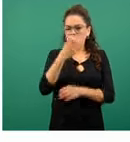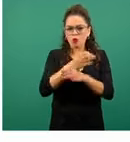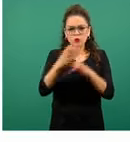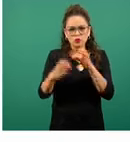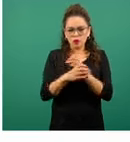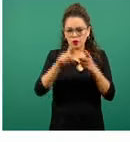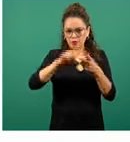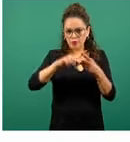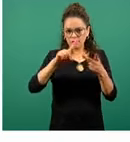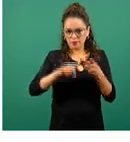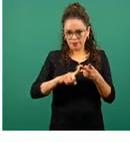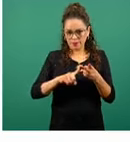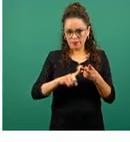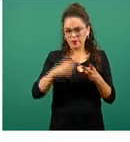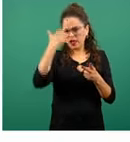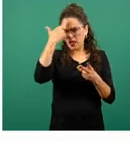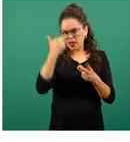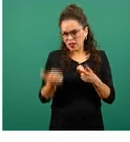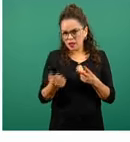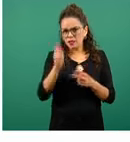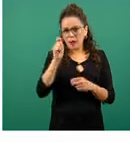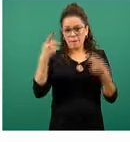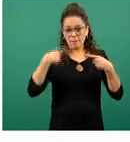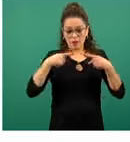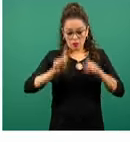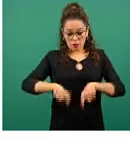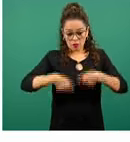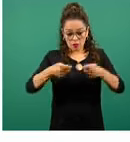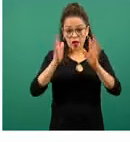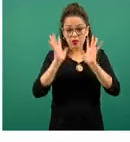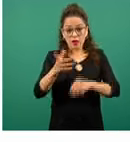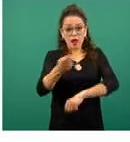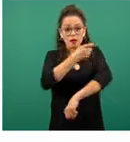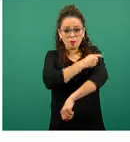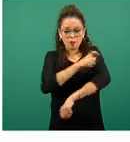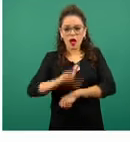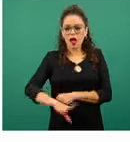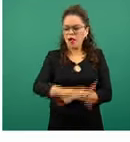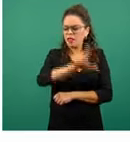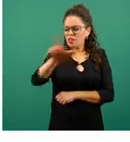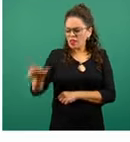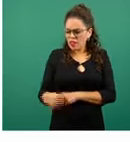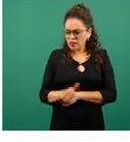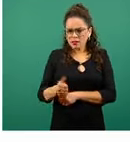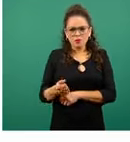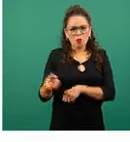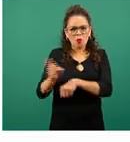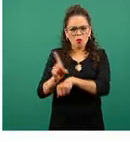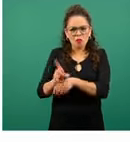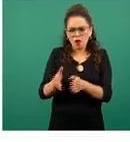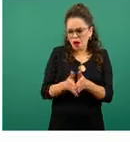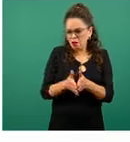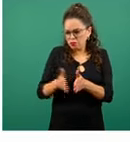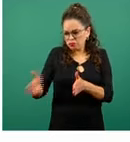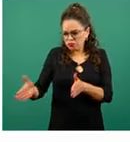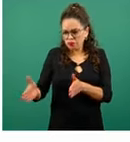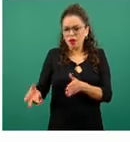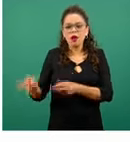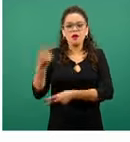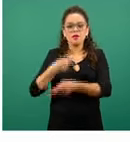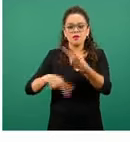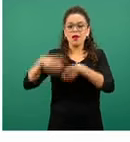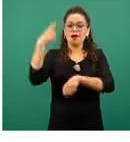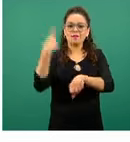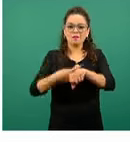básicas por la cual una persona que se vacuna puede en siguientes días después de la vacunación desarrollar la enfermedad